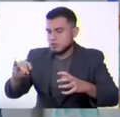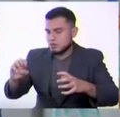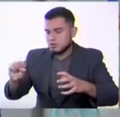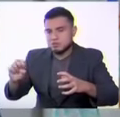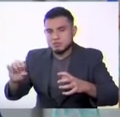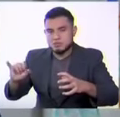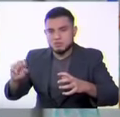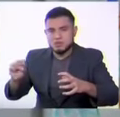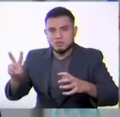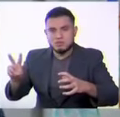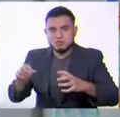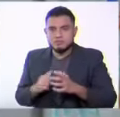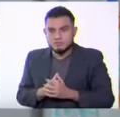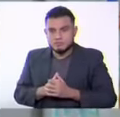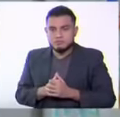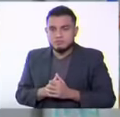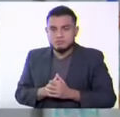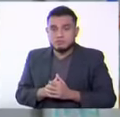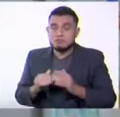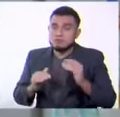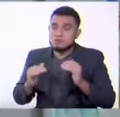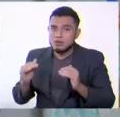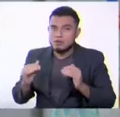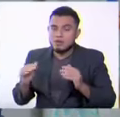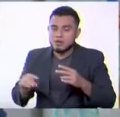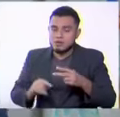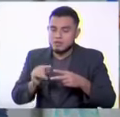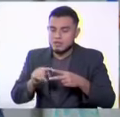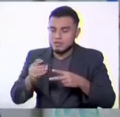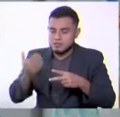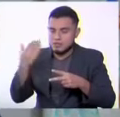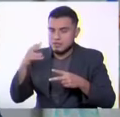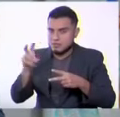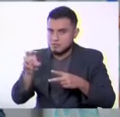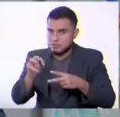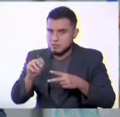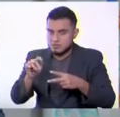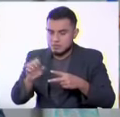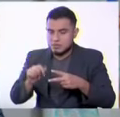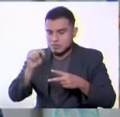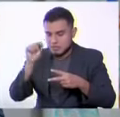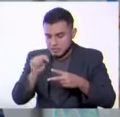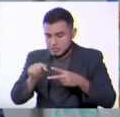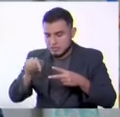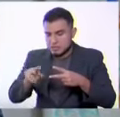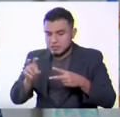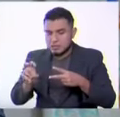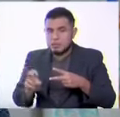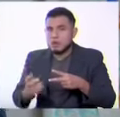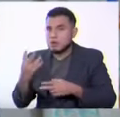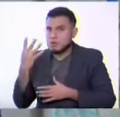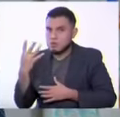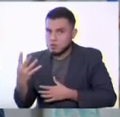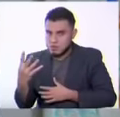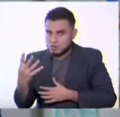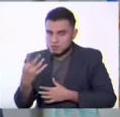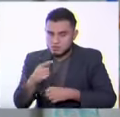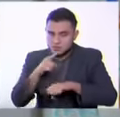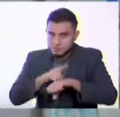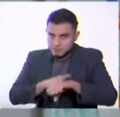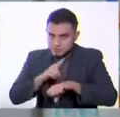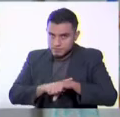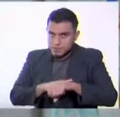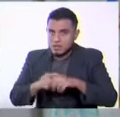2. Al igual que la mitosis, en la meiosis ocurren 4 fases en cada